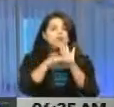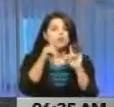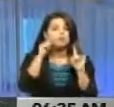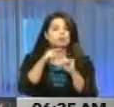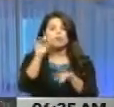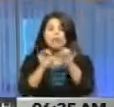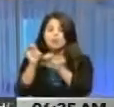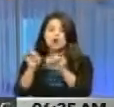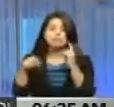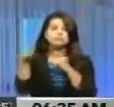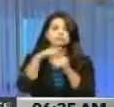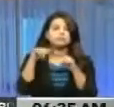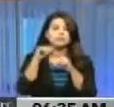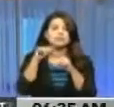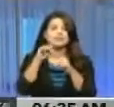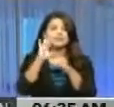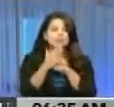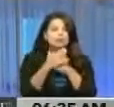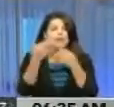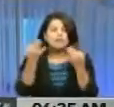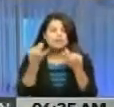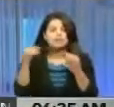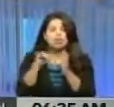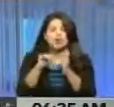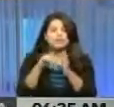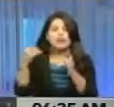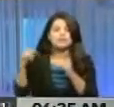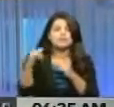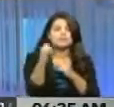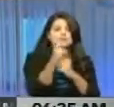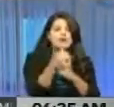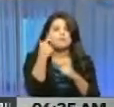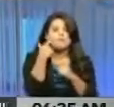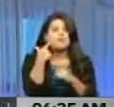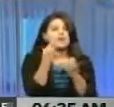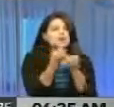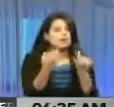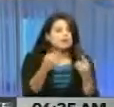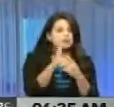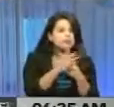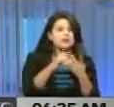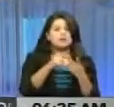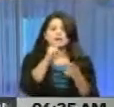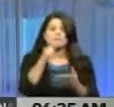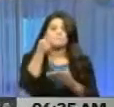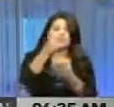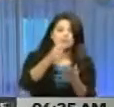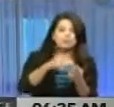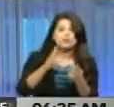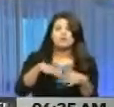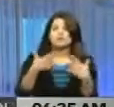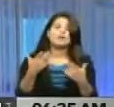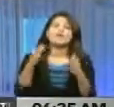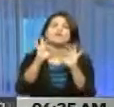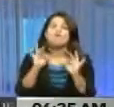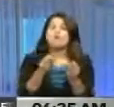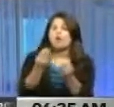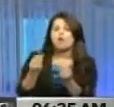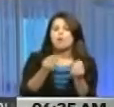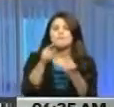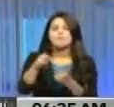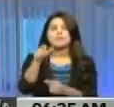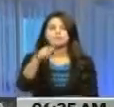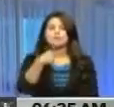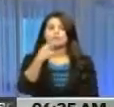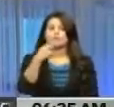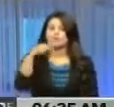geografía cultural del país, esa dimensión estética del país, cuánta infraestructura cultural tenemos, cuál de ella es patrimonial, cuál es la característica de los museos en